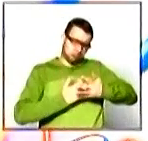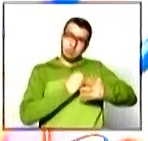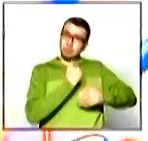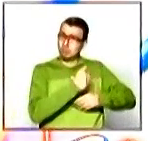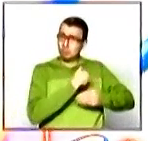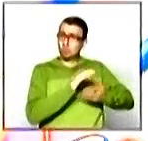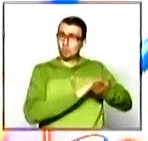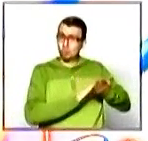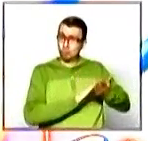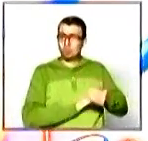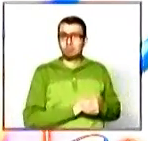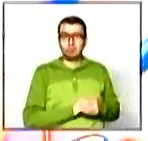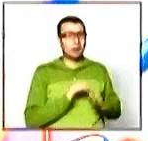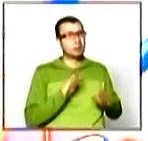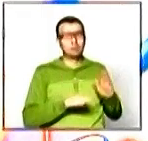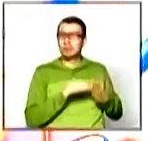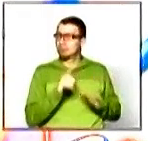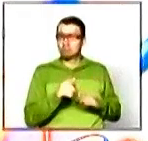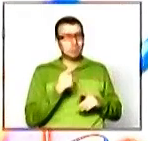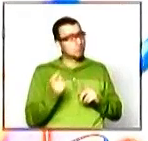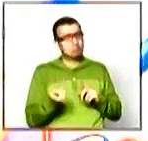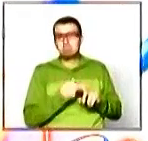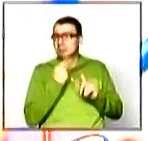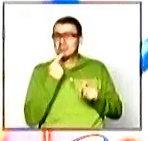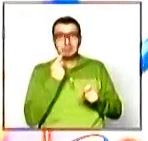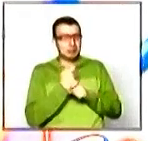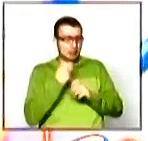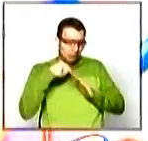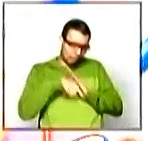para poder entender o observar hacia adentro lo que necesita.